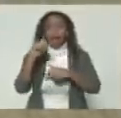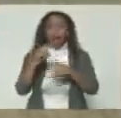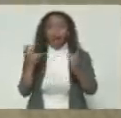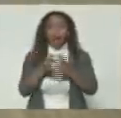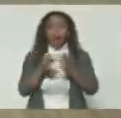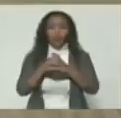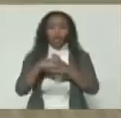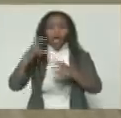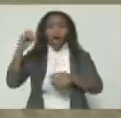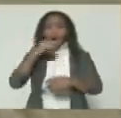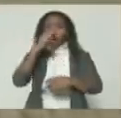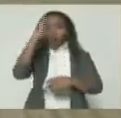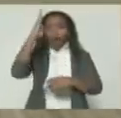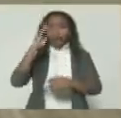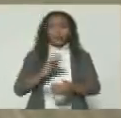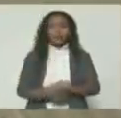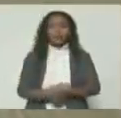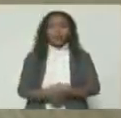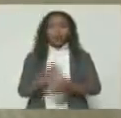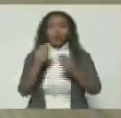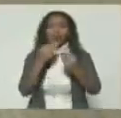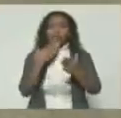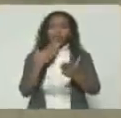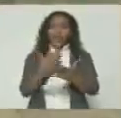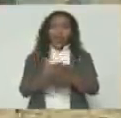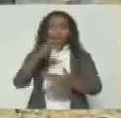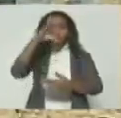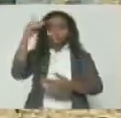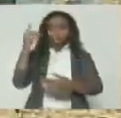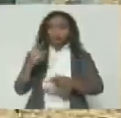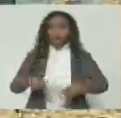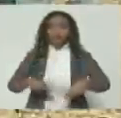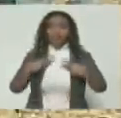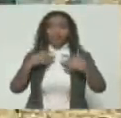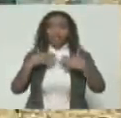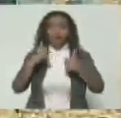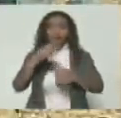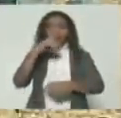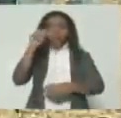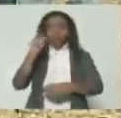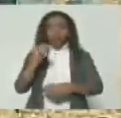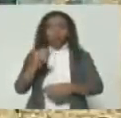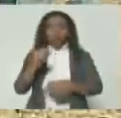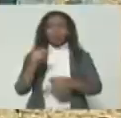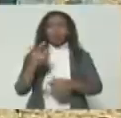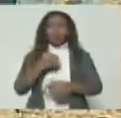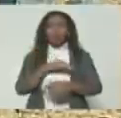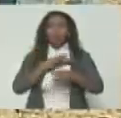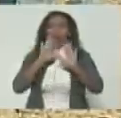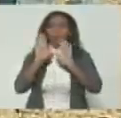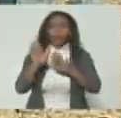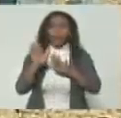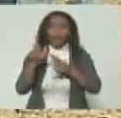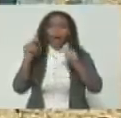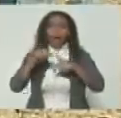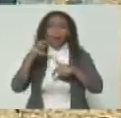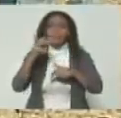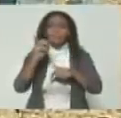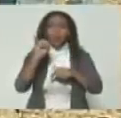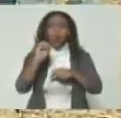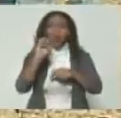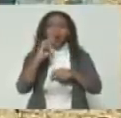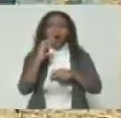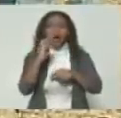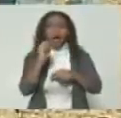de Ocumare, presidente. Muchísimas gracias, que Dios te dé vida y salud, Maduro. Cuenta con La Morantera, que La Morantera cuenta